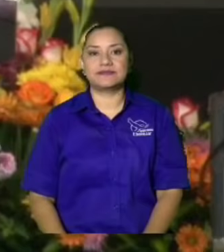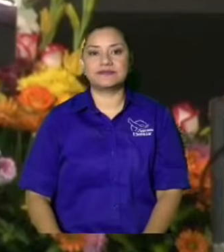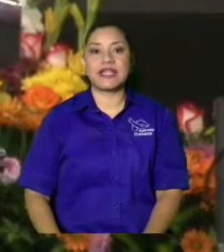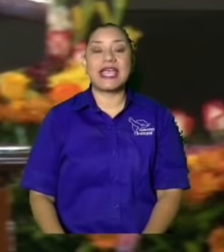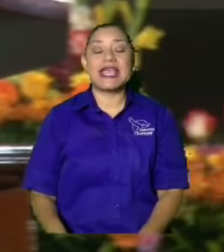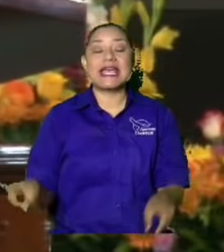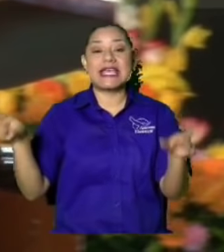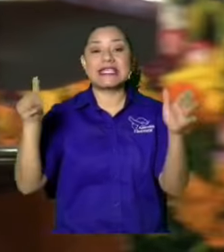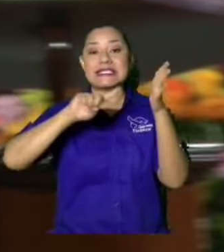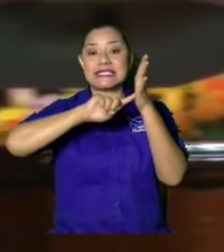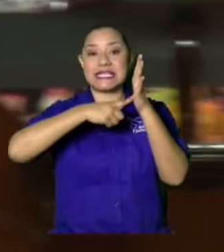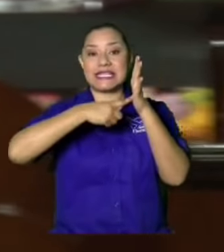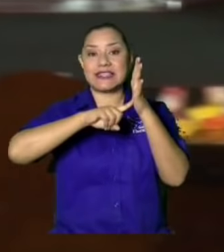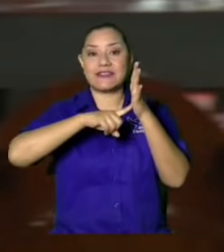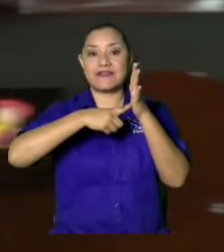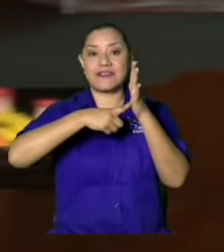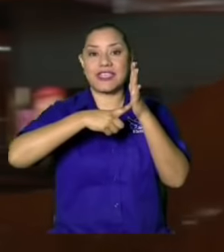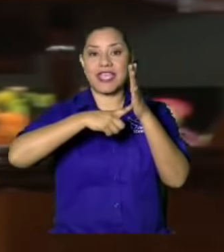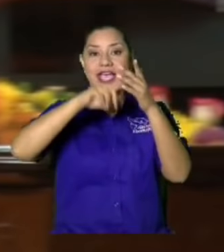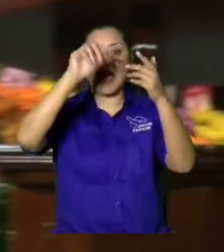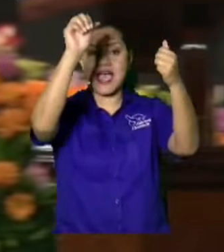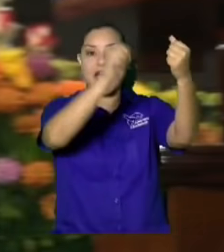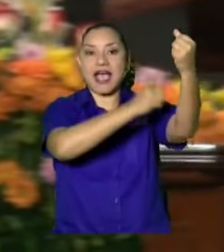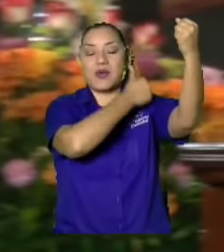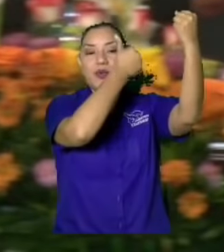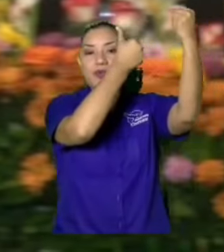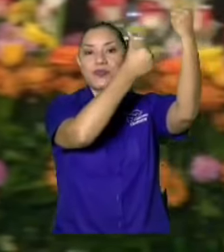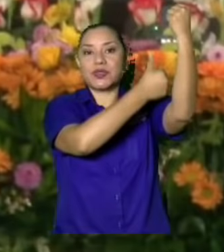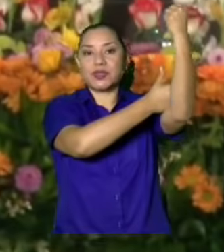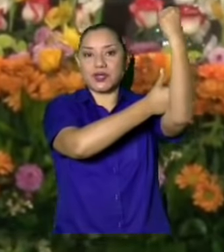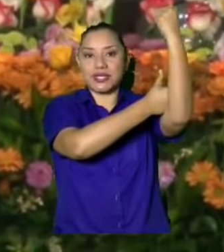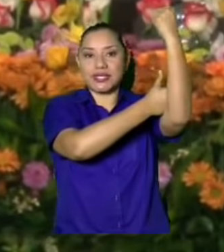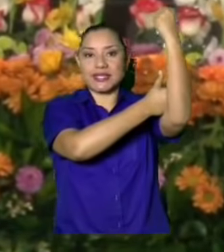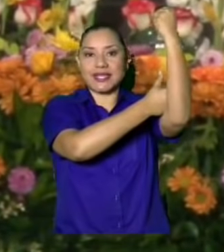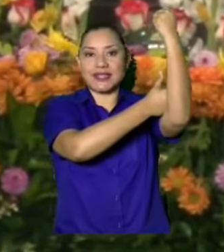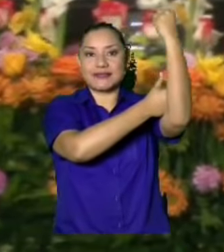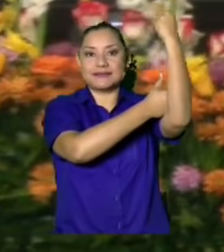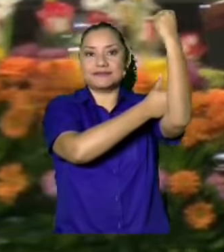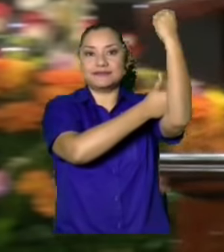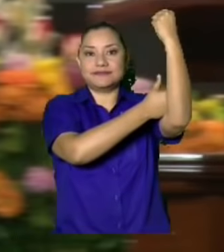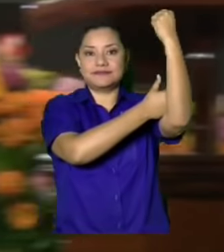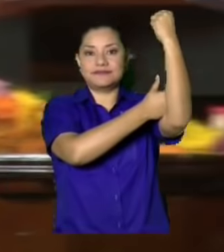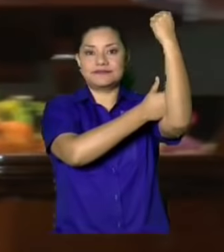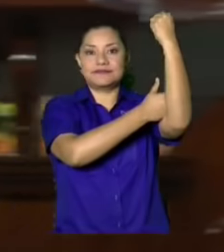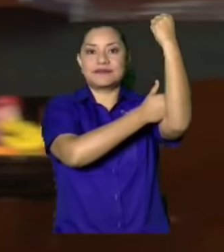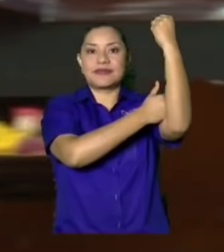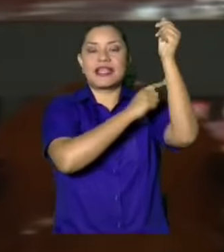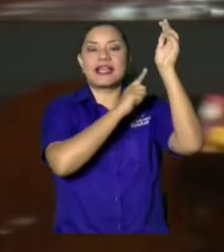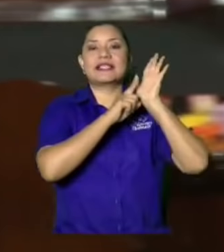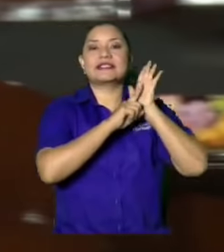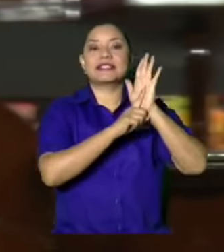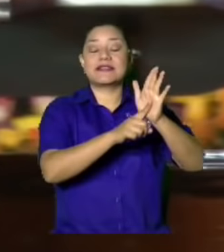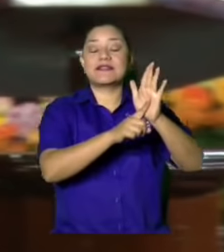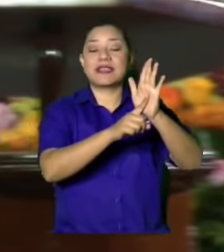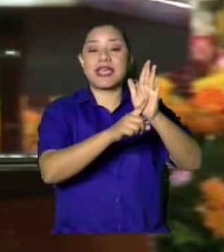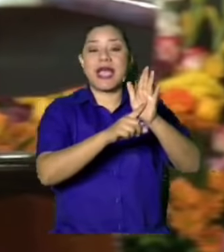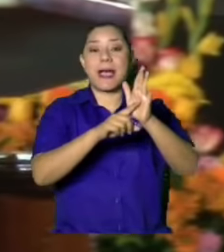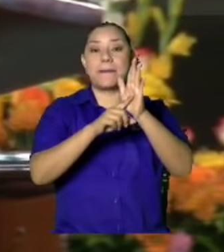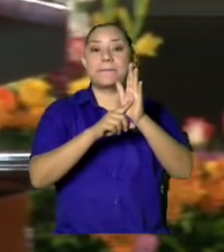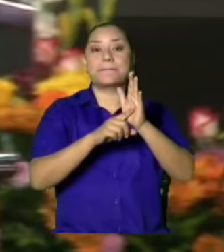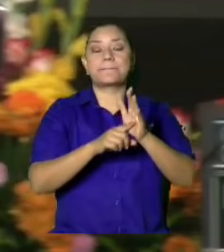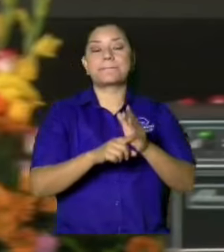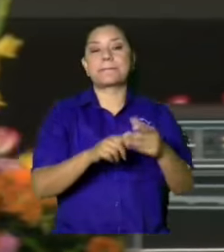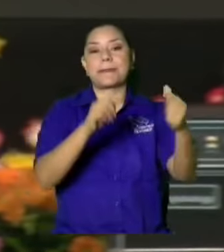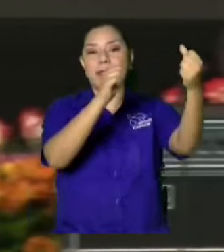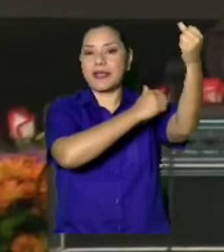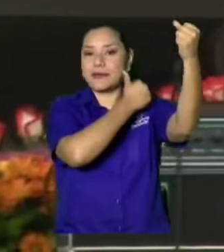Autoridad, aunque vara y representa mucho, mano, autoridad, poder, también alcoba